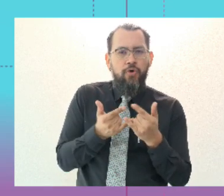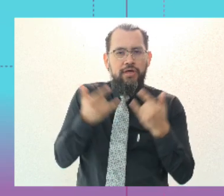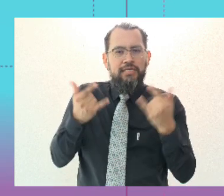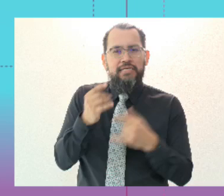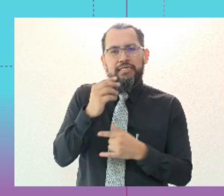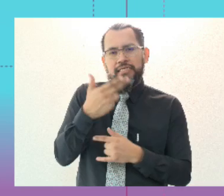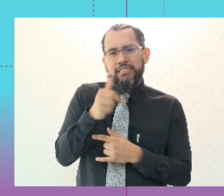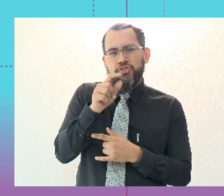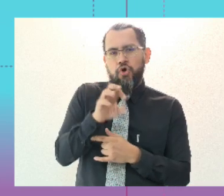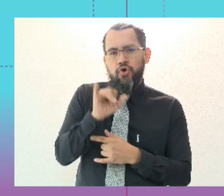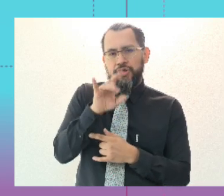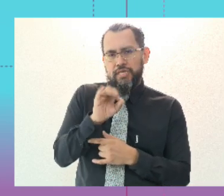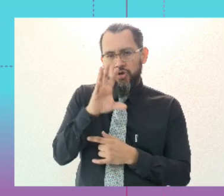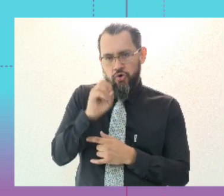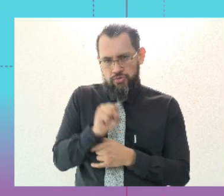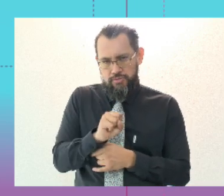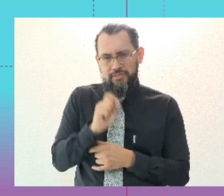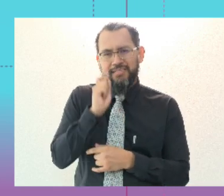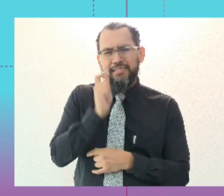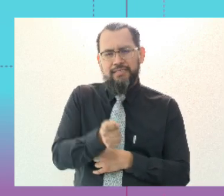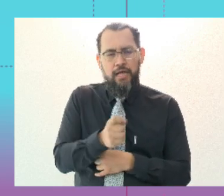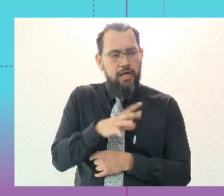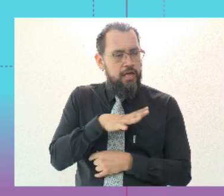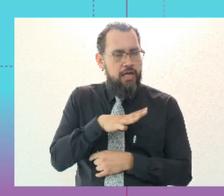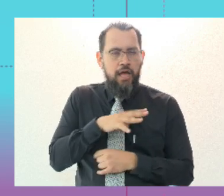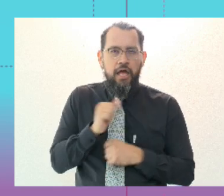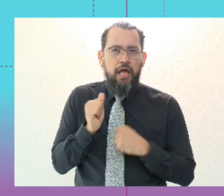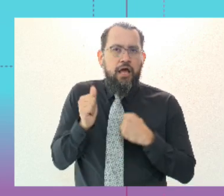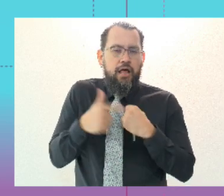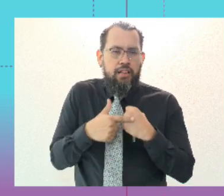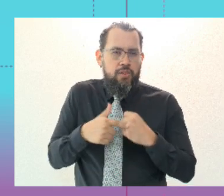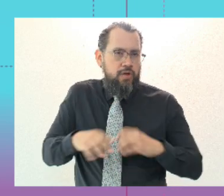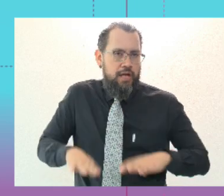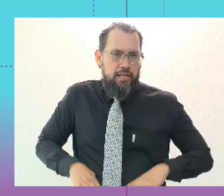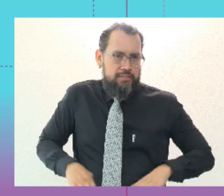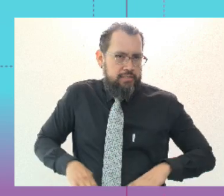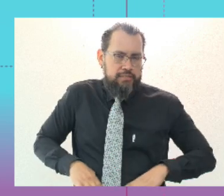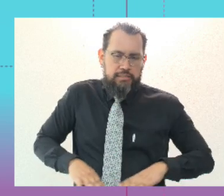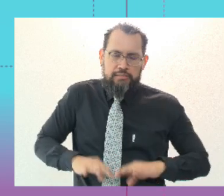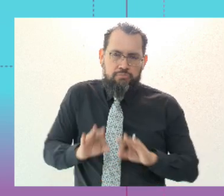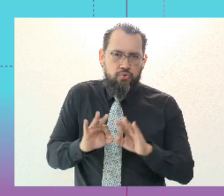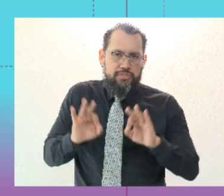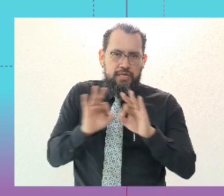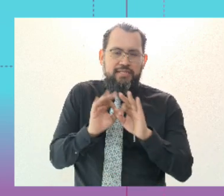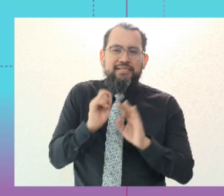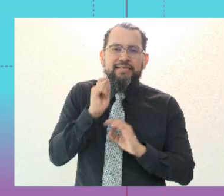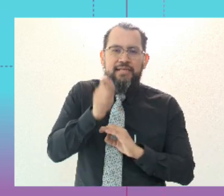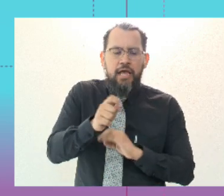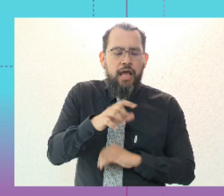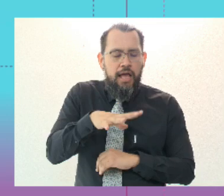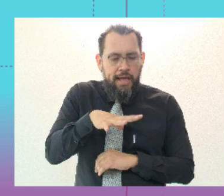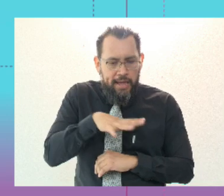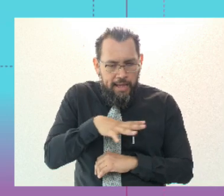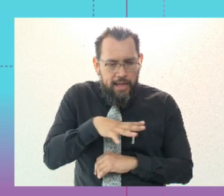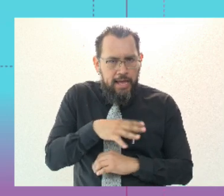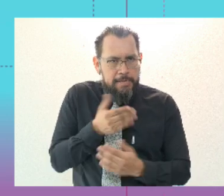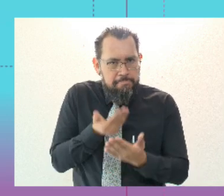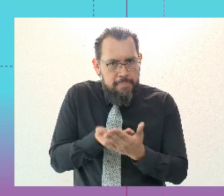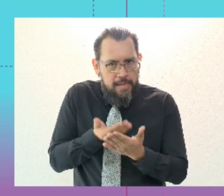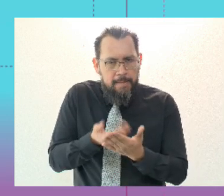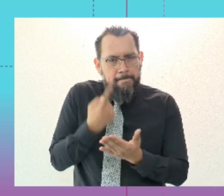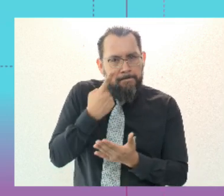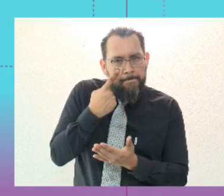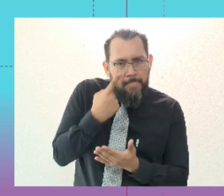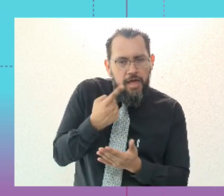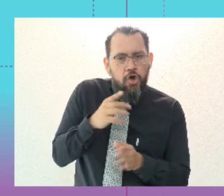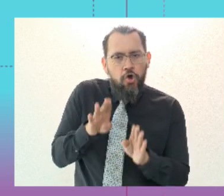archivos históricos van a tener una característica muy particular porque nos van a dar la evidencia de esa